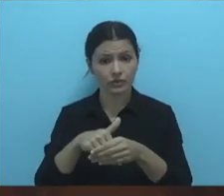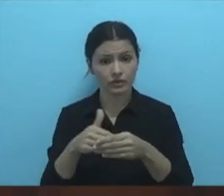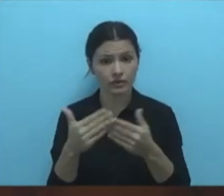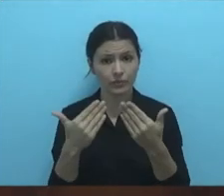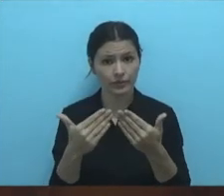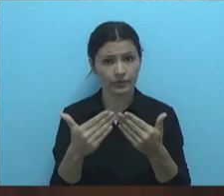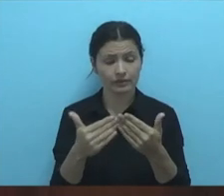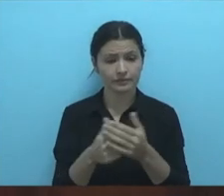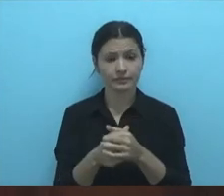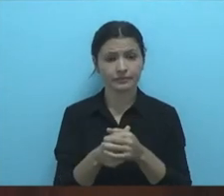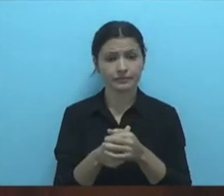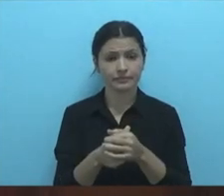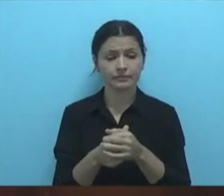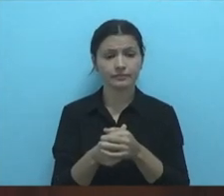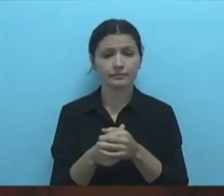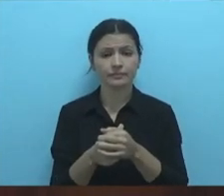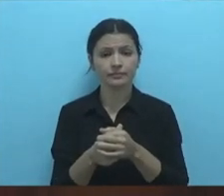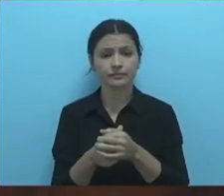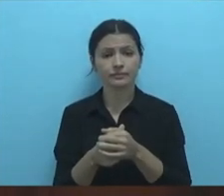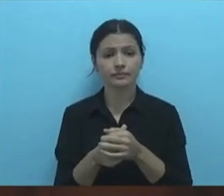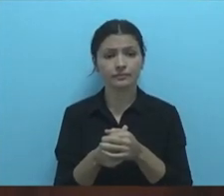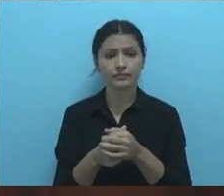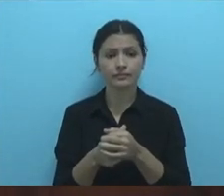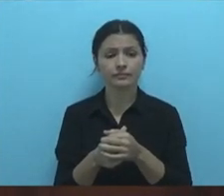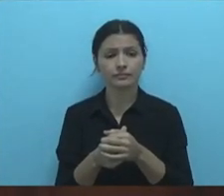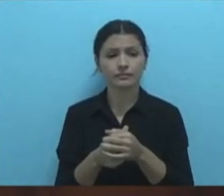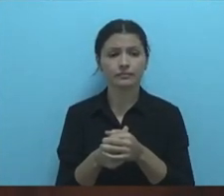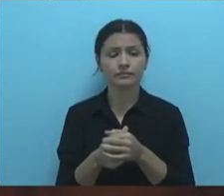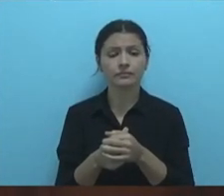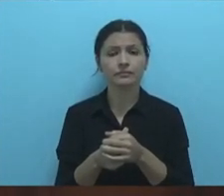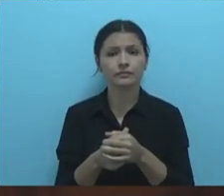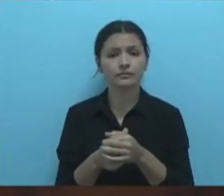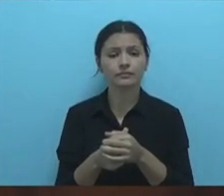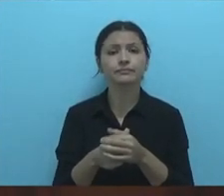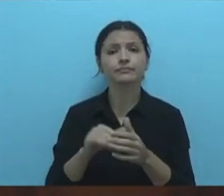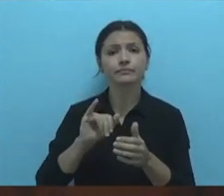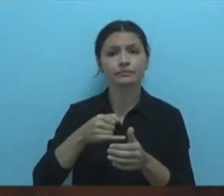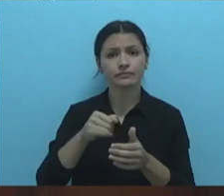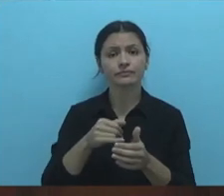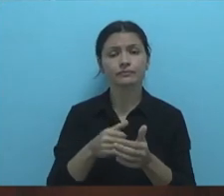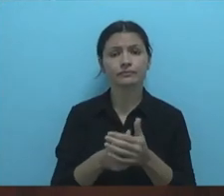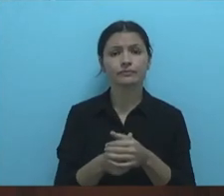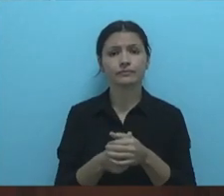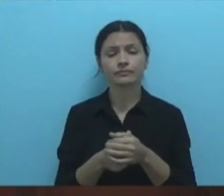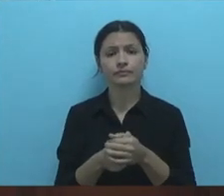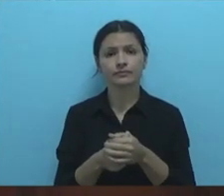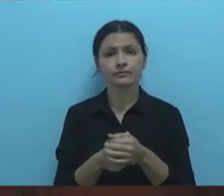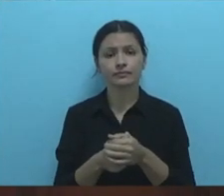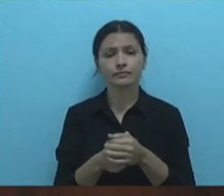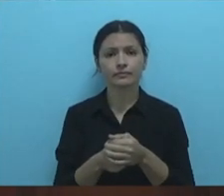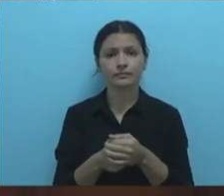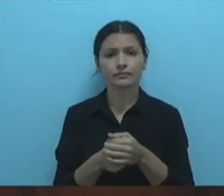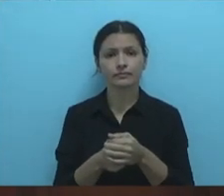el tratamiento sobre tablas del proyecto de declaración a votación resulta aprobados y